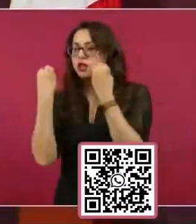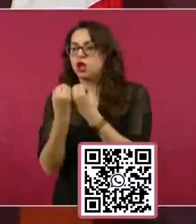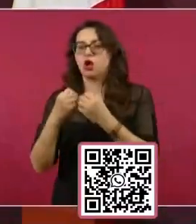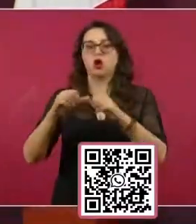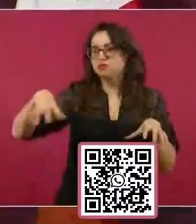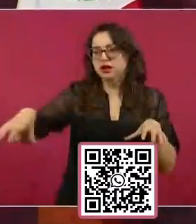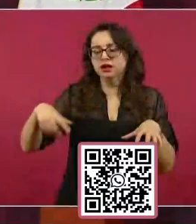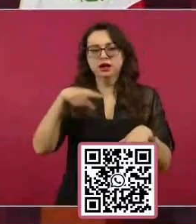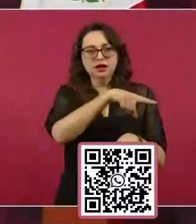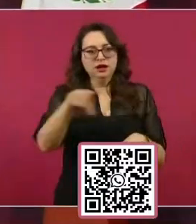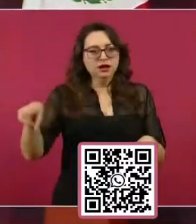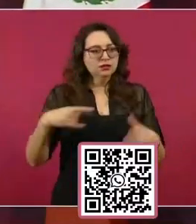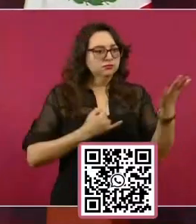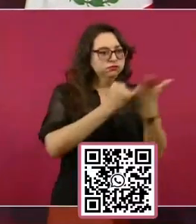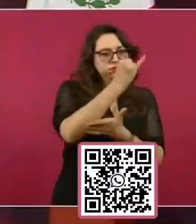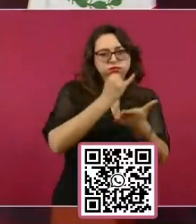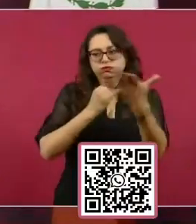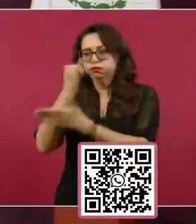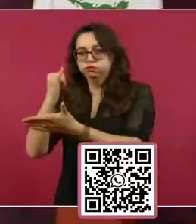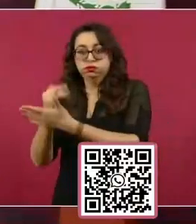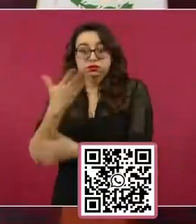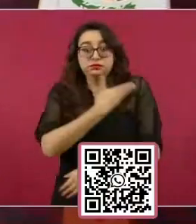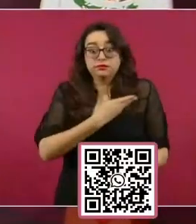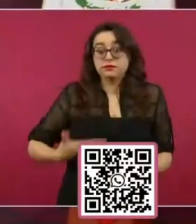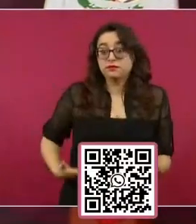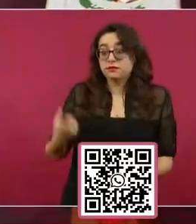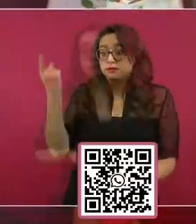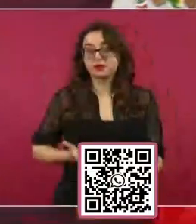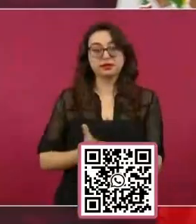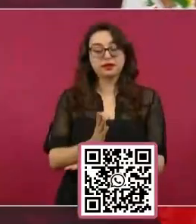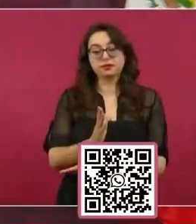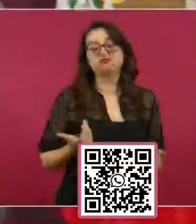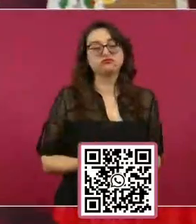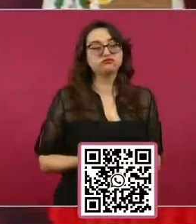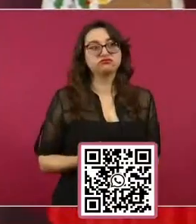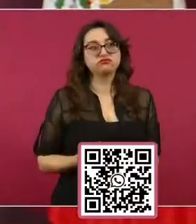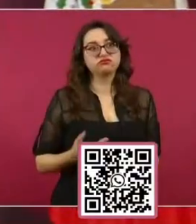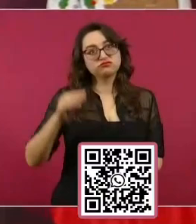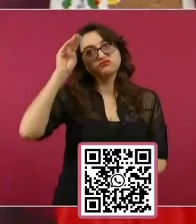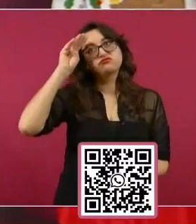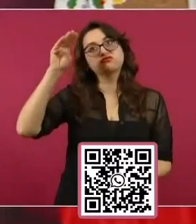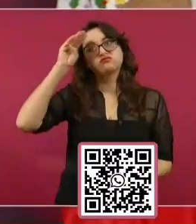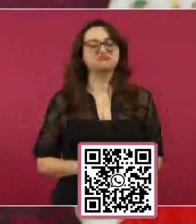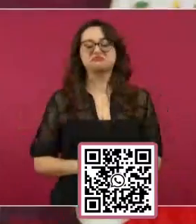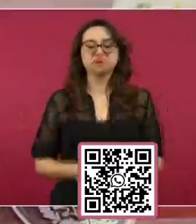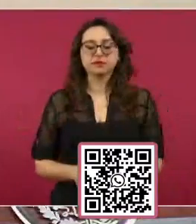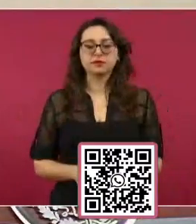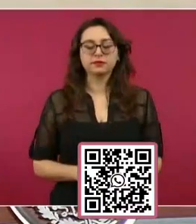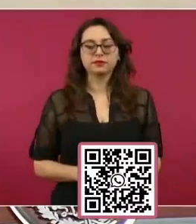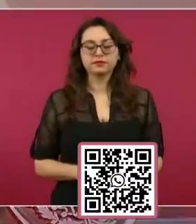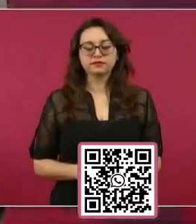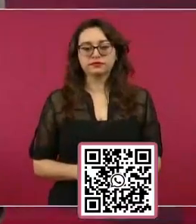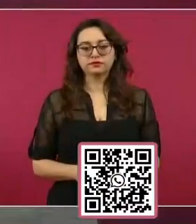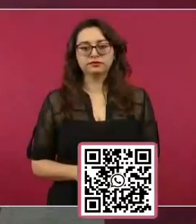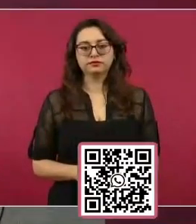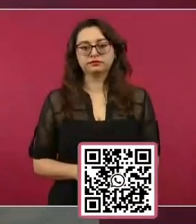con mucho poder y muchas de estas instituciones, lo digo de manera respetuosa, no actúan con rectitud y no